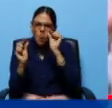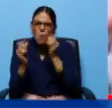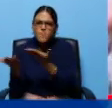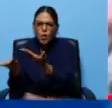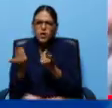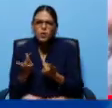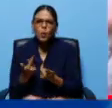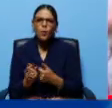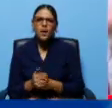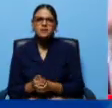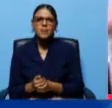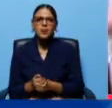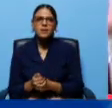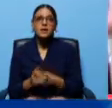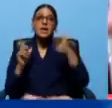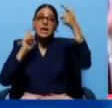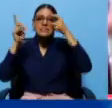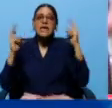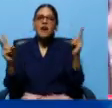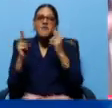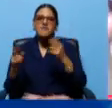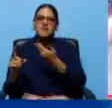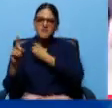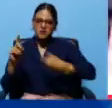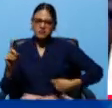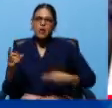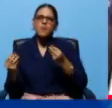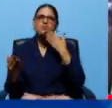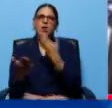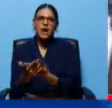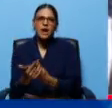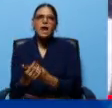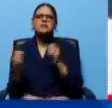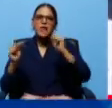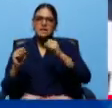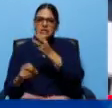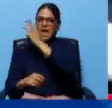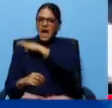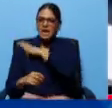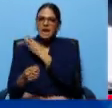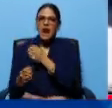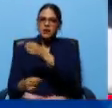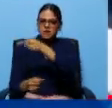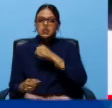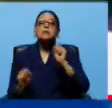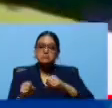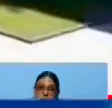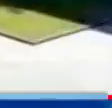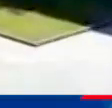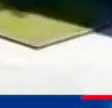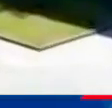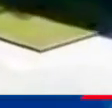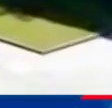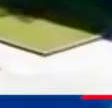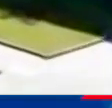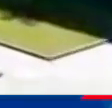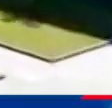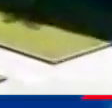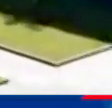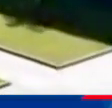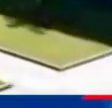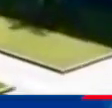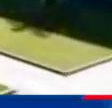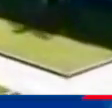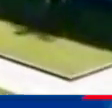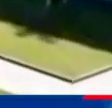favor. Chávez vive, mi comandante en jefe. Gracias, mi general en jefe. Efectivamente, las BRICOMILES han